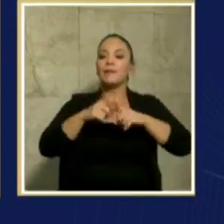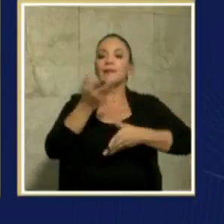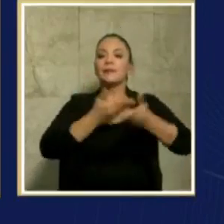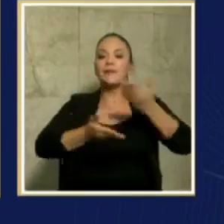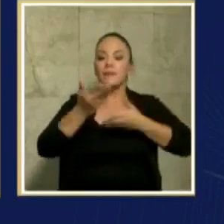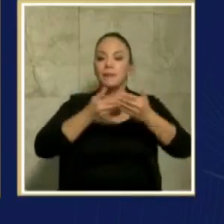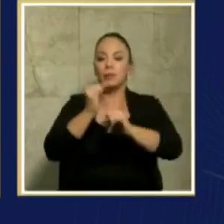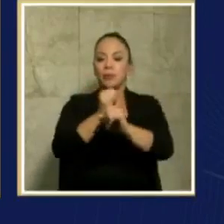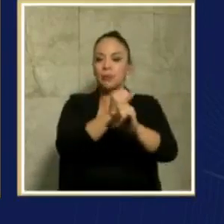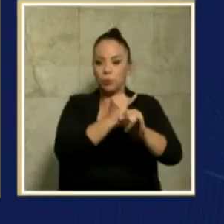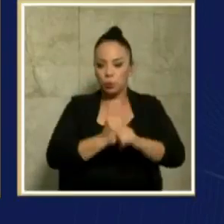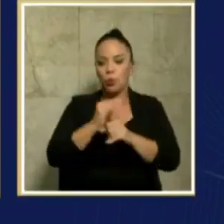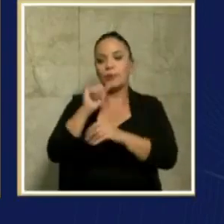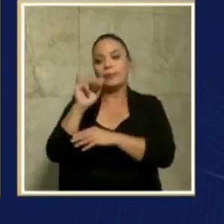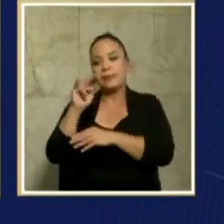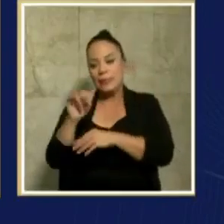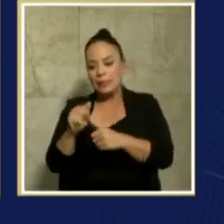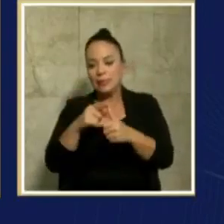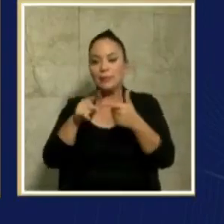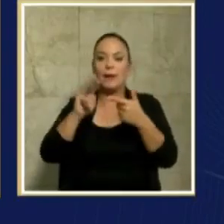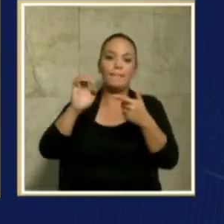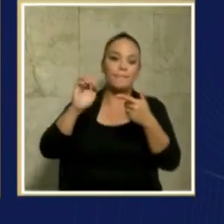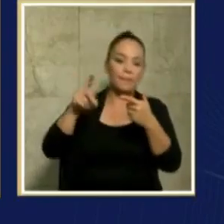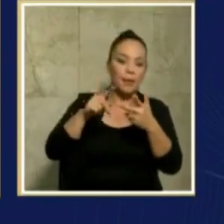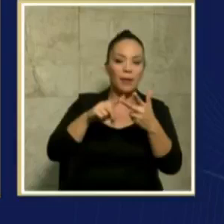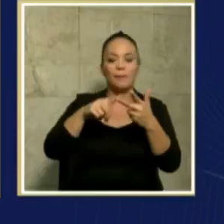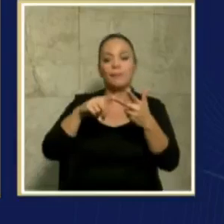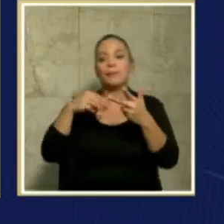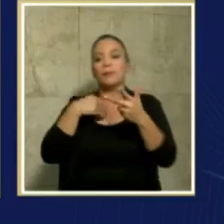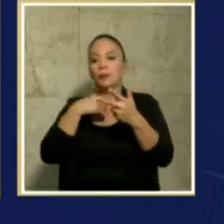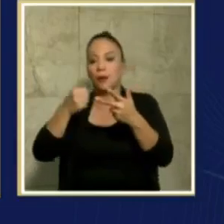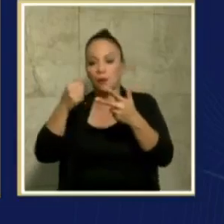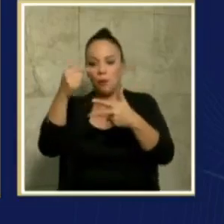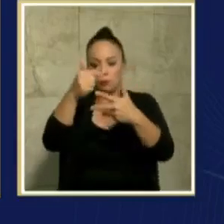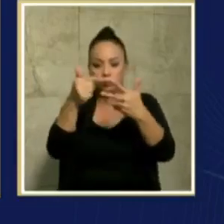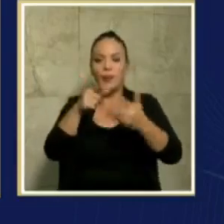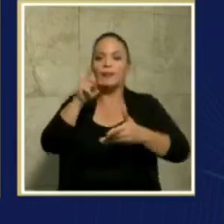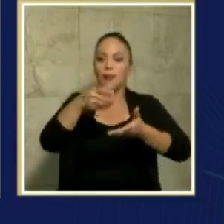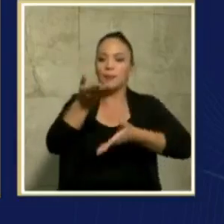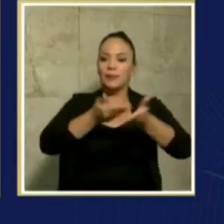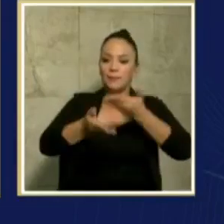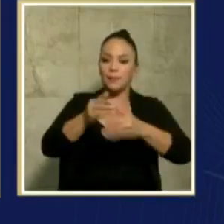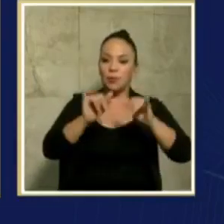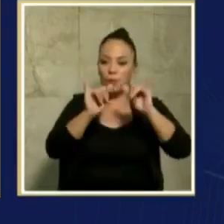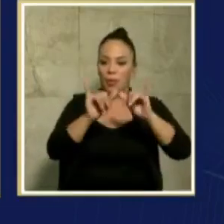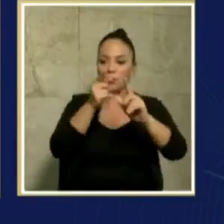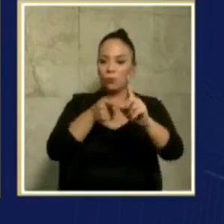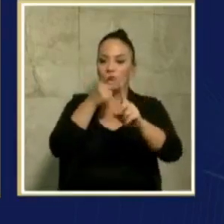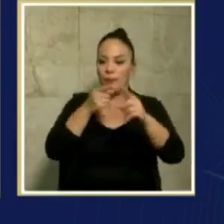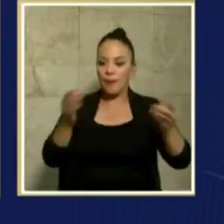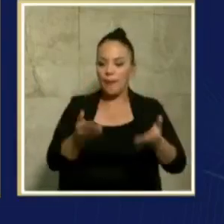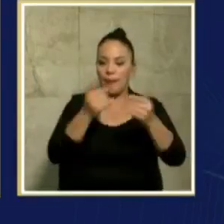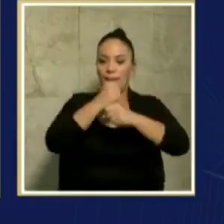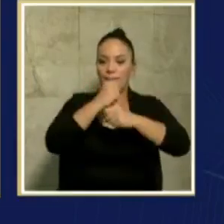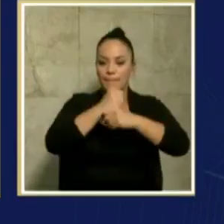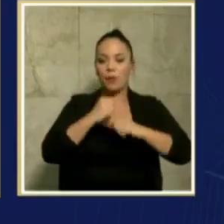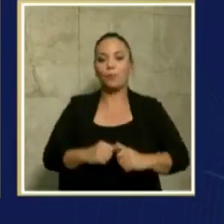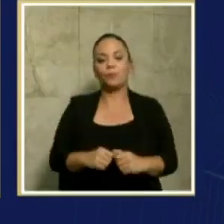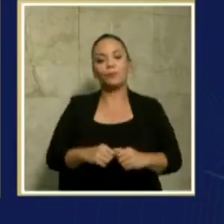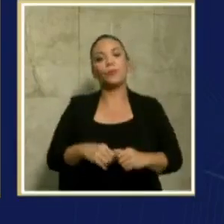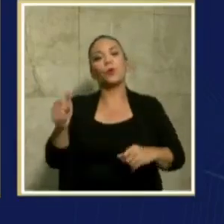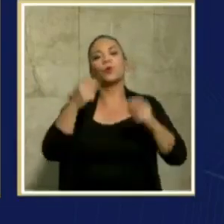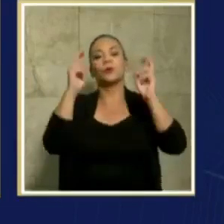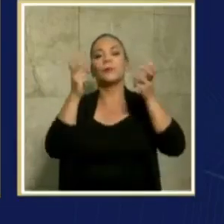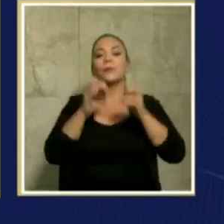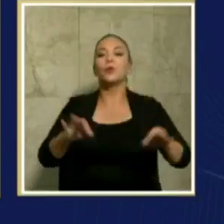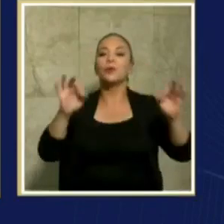de las instituciones, el INA, Educación Pública, Trabajo, entre otros, que tienen que estar al servicio de eso, de la promoción del empleo. Y otra cuestión muy